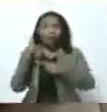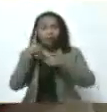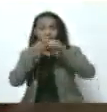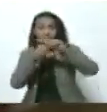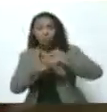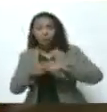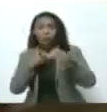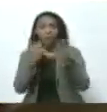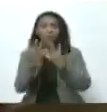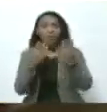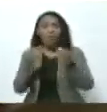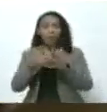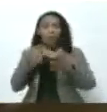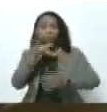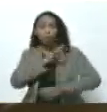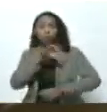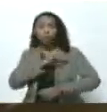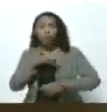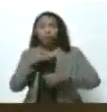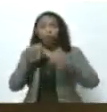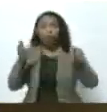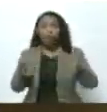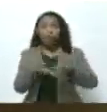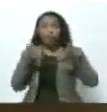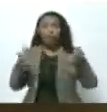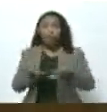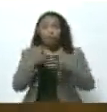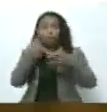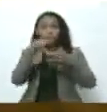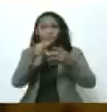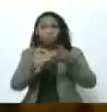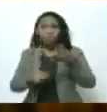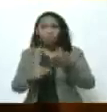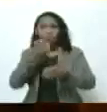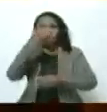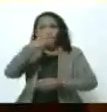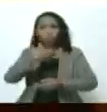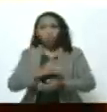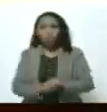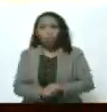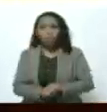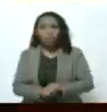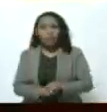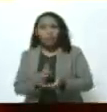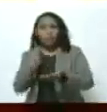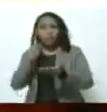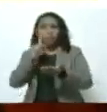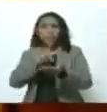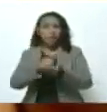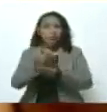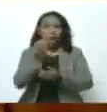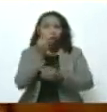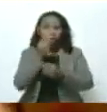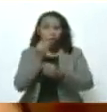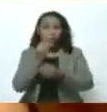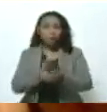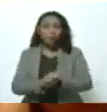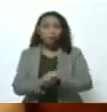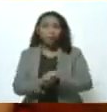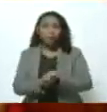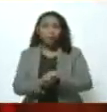Feria del Campo Soberana con las hortalizas, verduras y frutas. Bueno, aquí estamos llegando a la proteína. Vamos a pedirle al ministro,